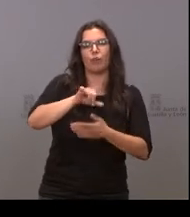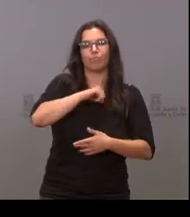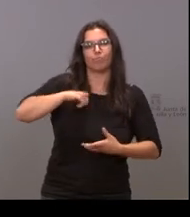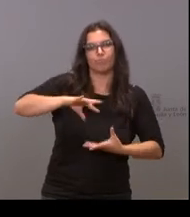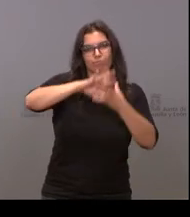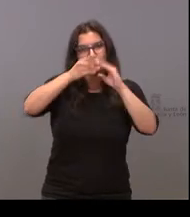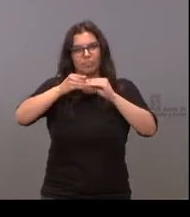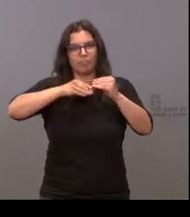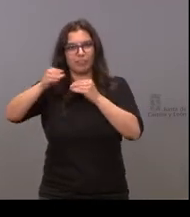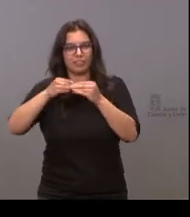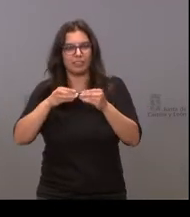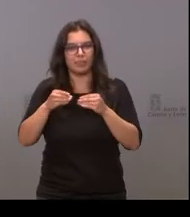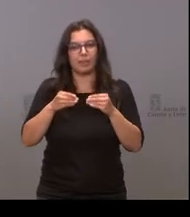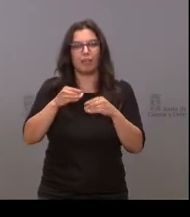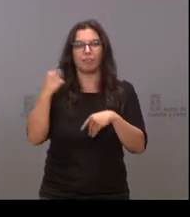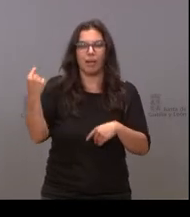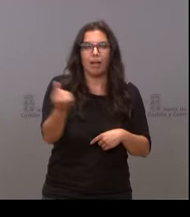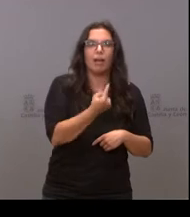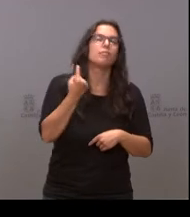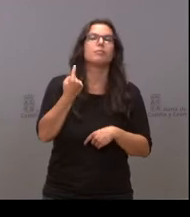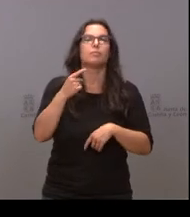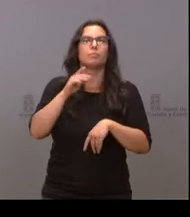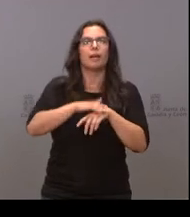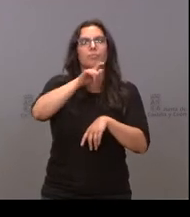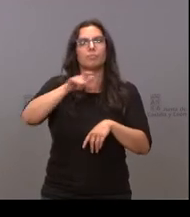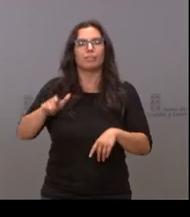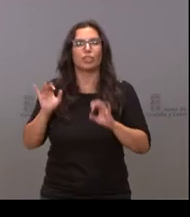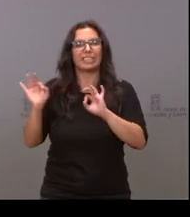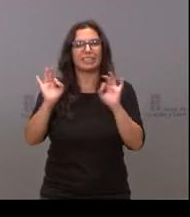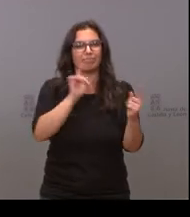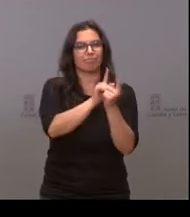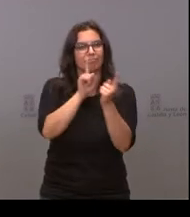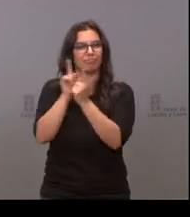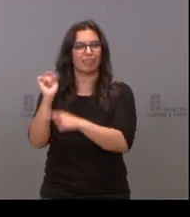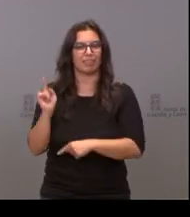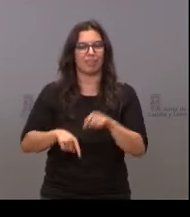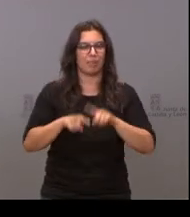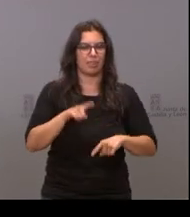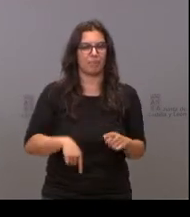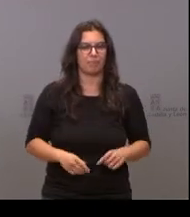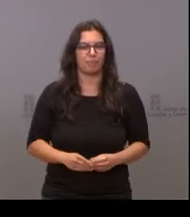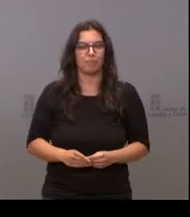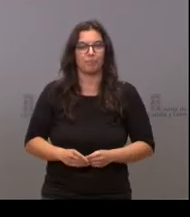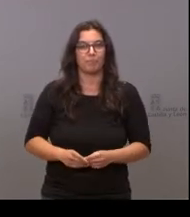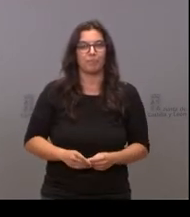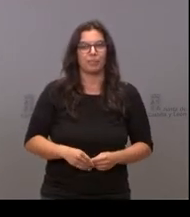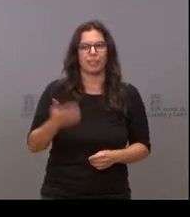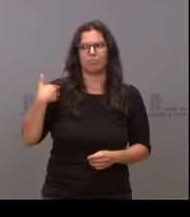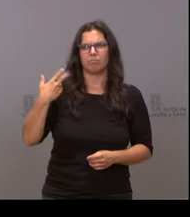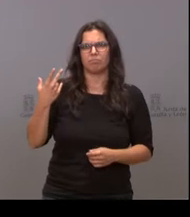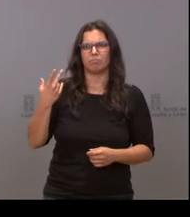adaptados en cada momento a la persona concreta apostamos ya hace más de 20 años